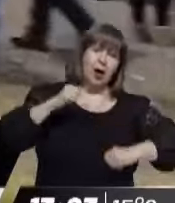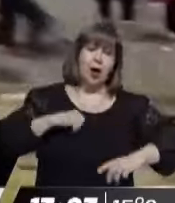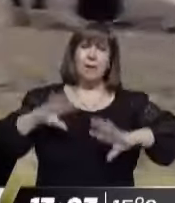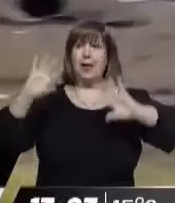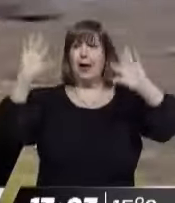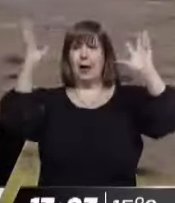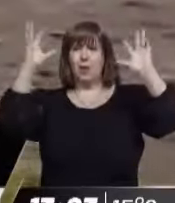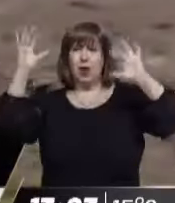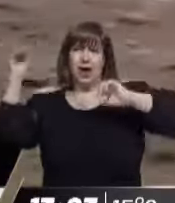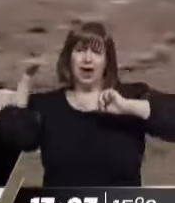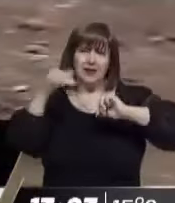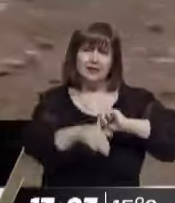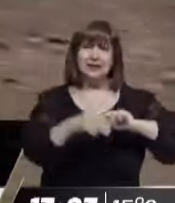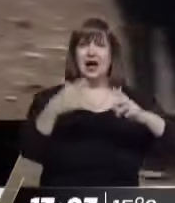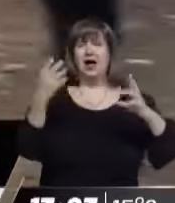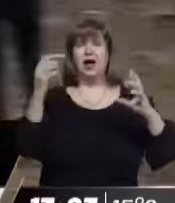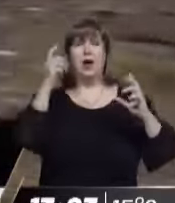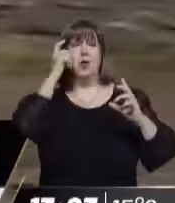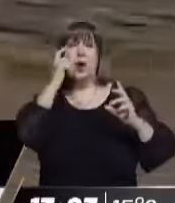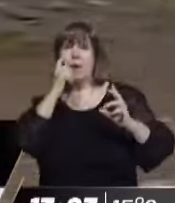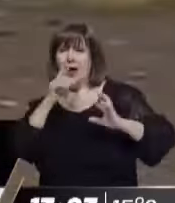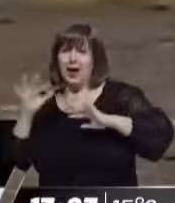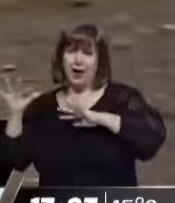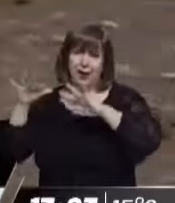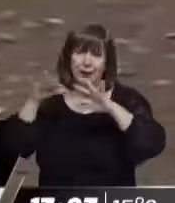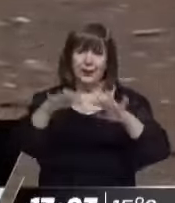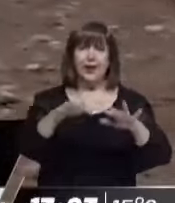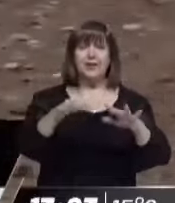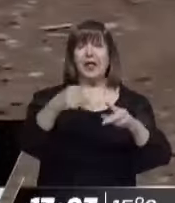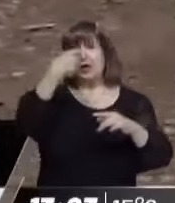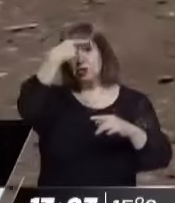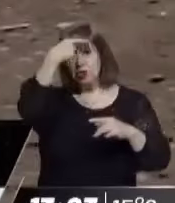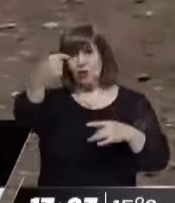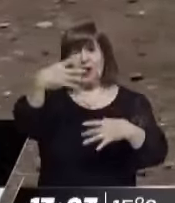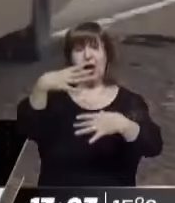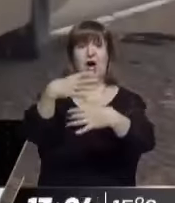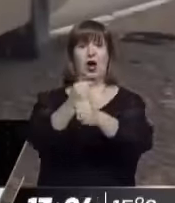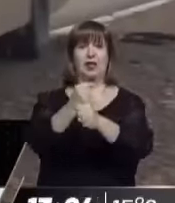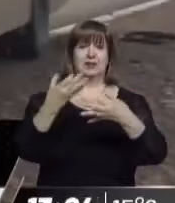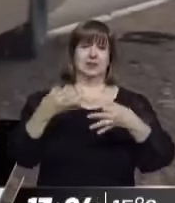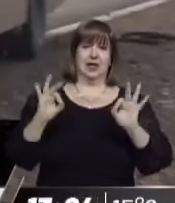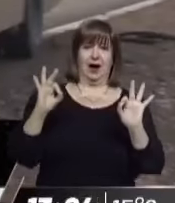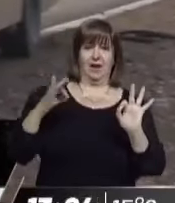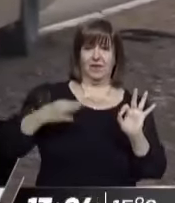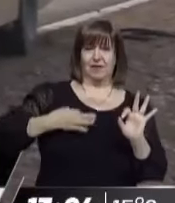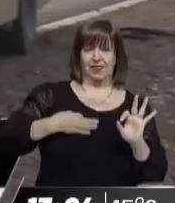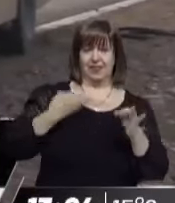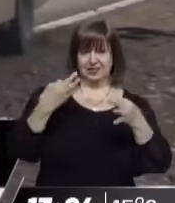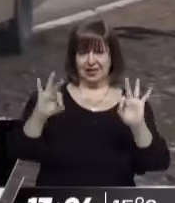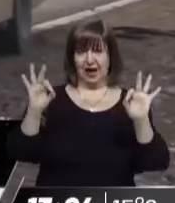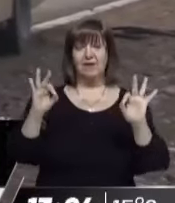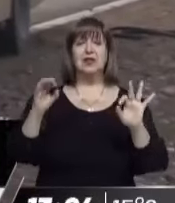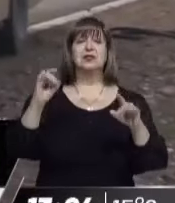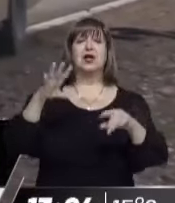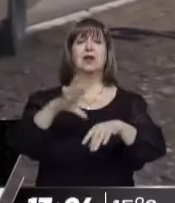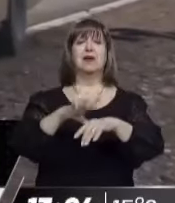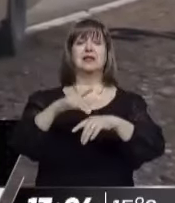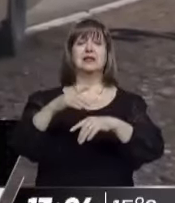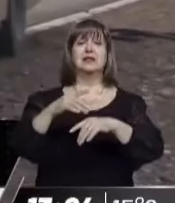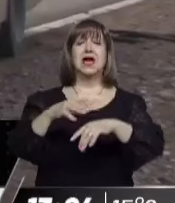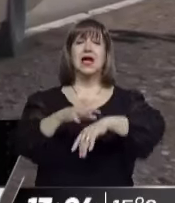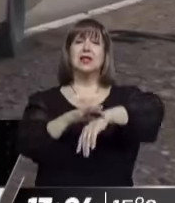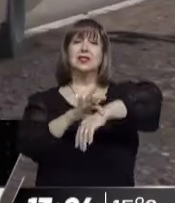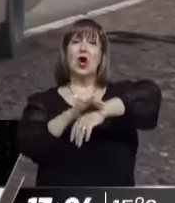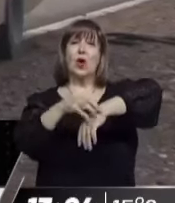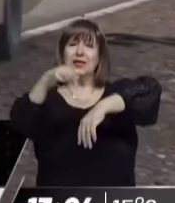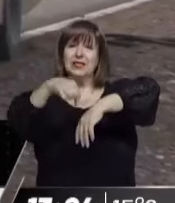Servicio de Emergencias Coordinado que llegaron al lugar. El chofer del colectivo está fuera de peligro, tiene fractura en el